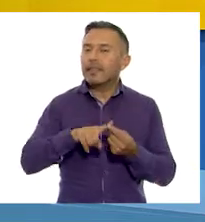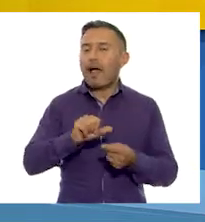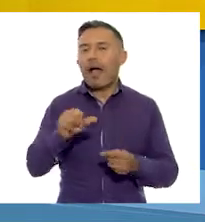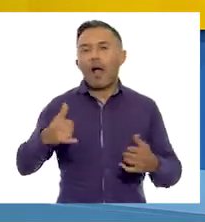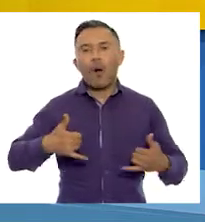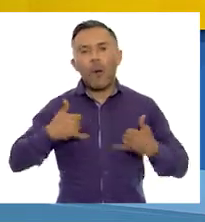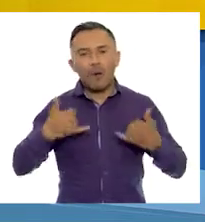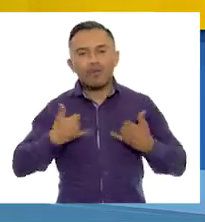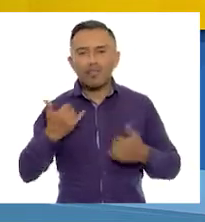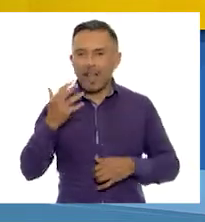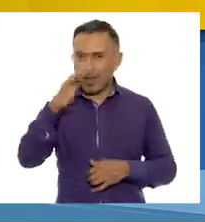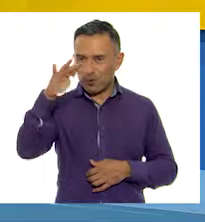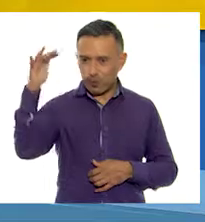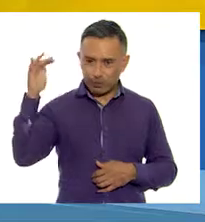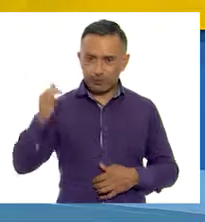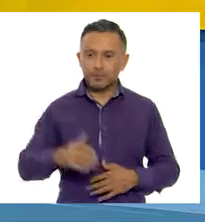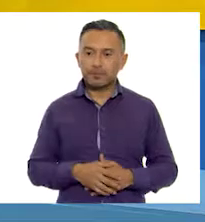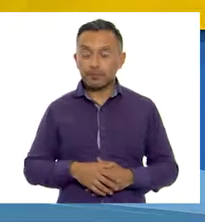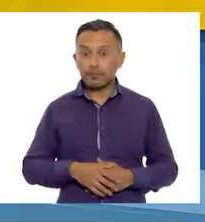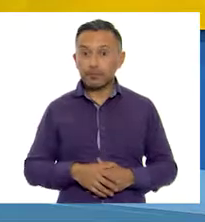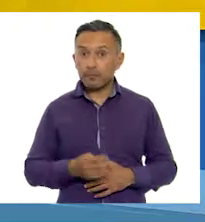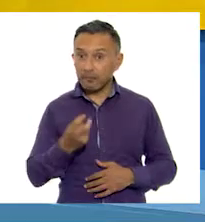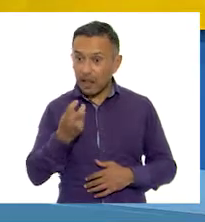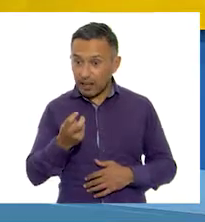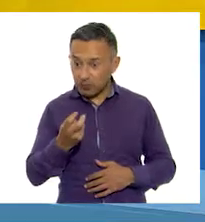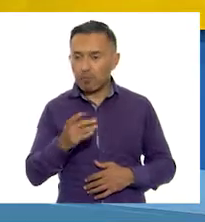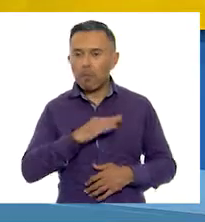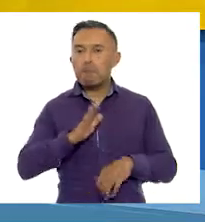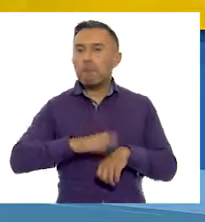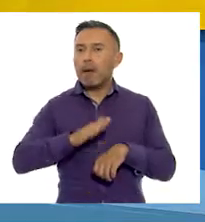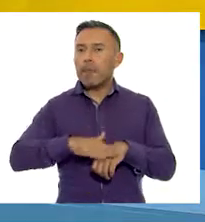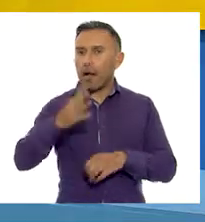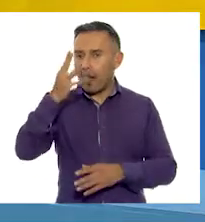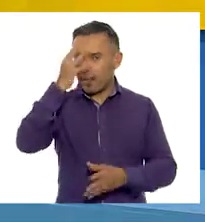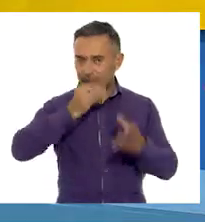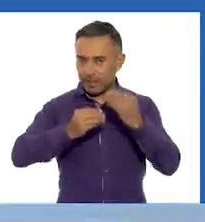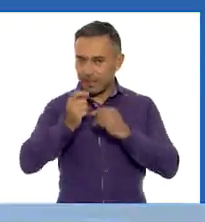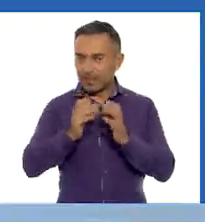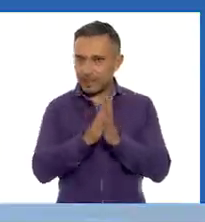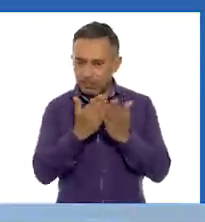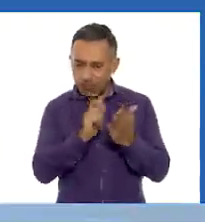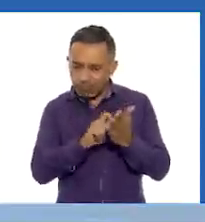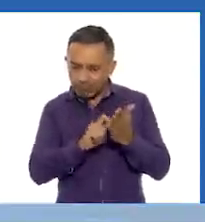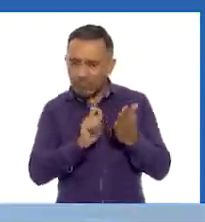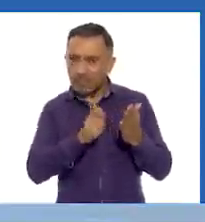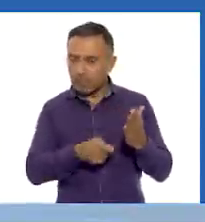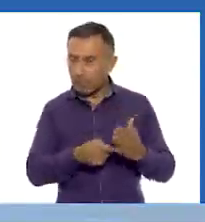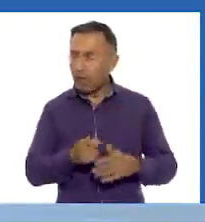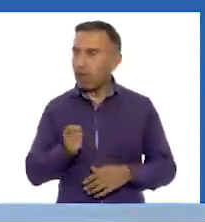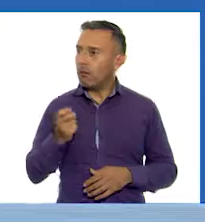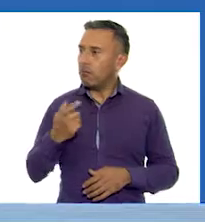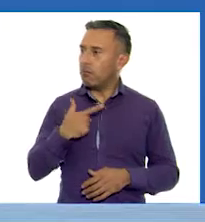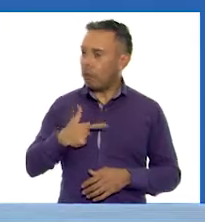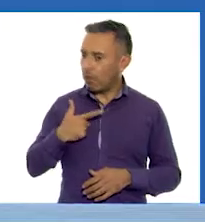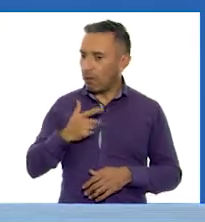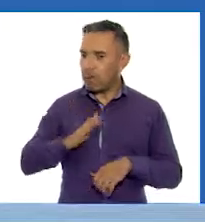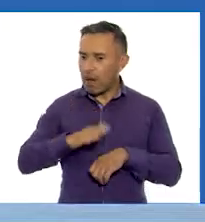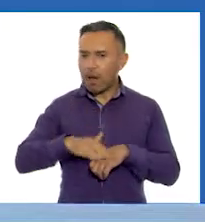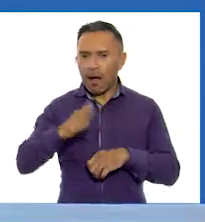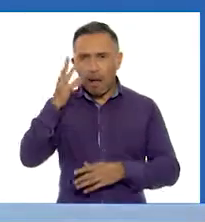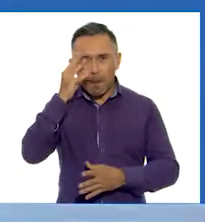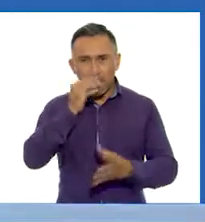y adultos. Esto nos hará poder aprender más acerca de este tipo de texto. Me encanta aprender más sobre todas